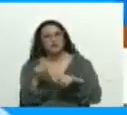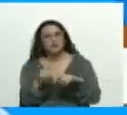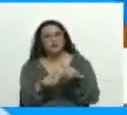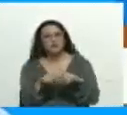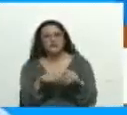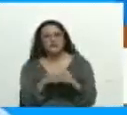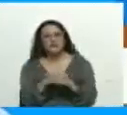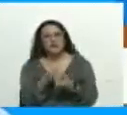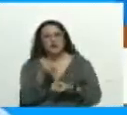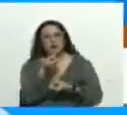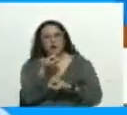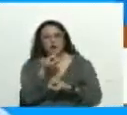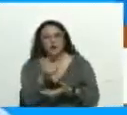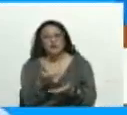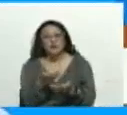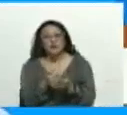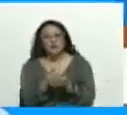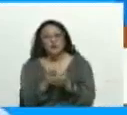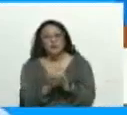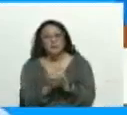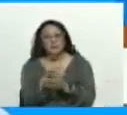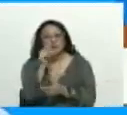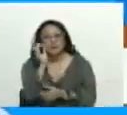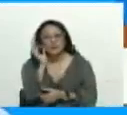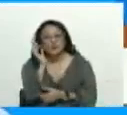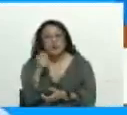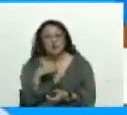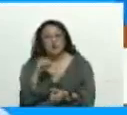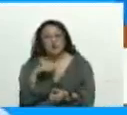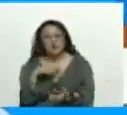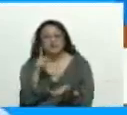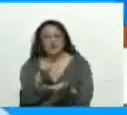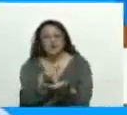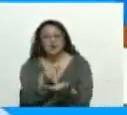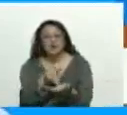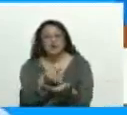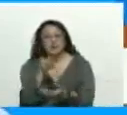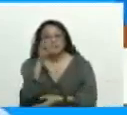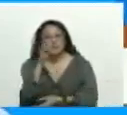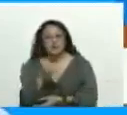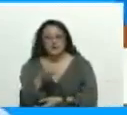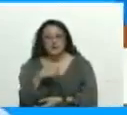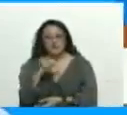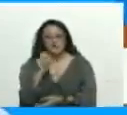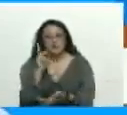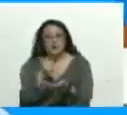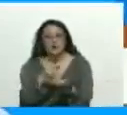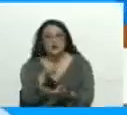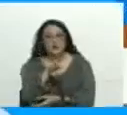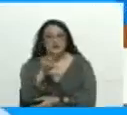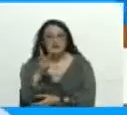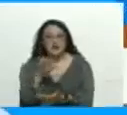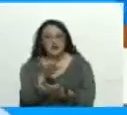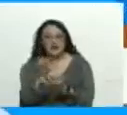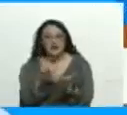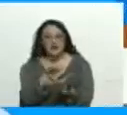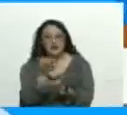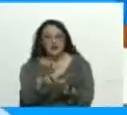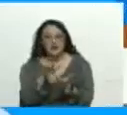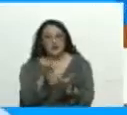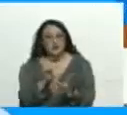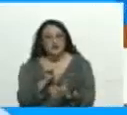a contarles compañeras yo sí voy a ir a los al petare Y si voy a ir para el 23 en cuanto pueda